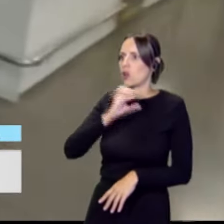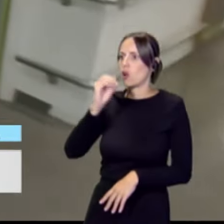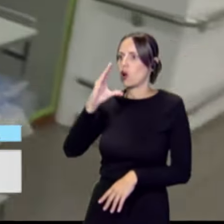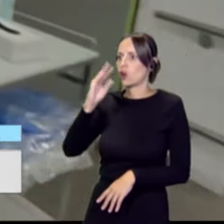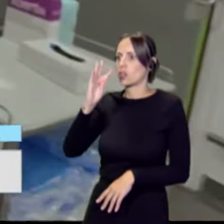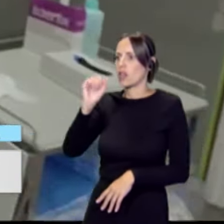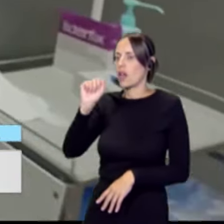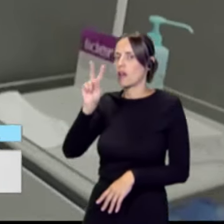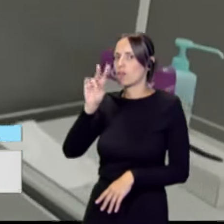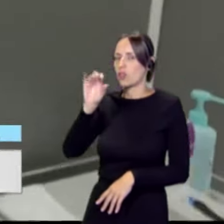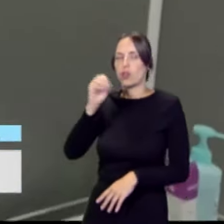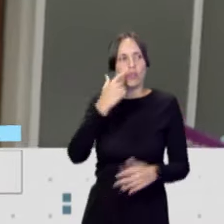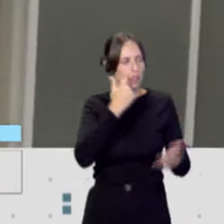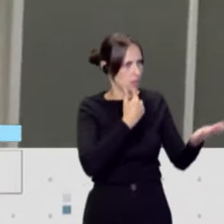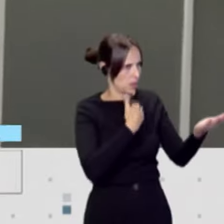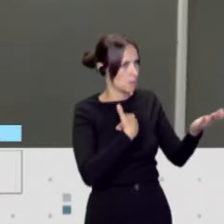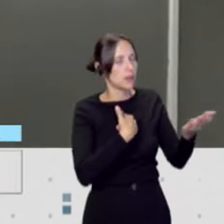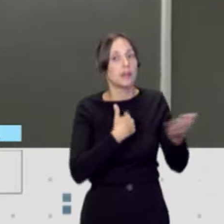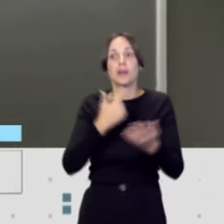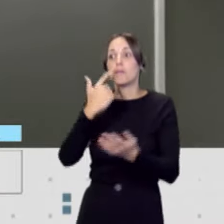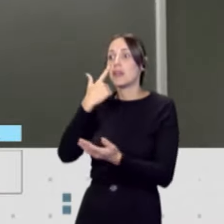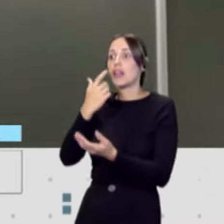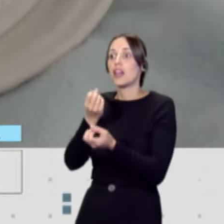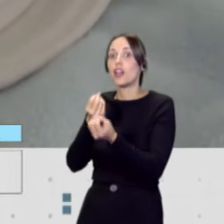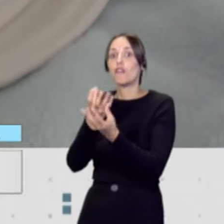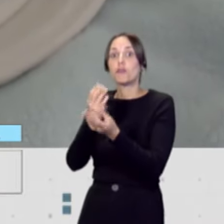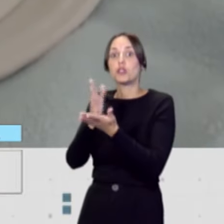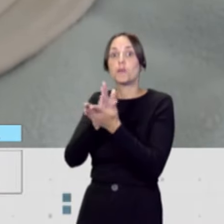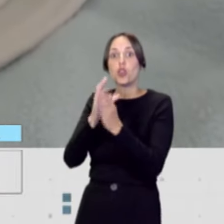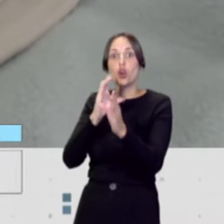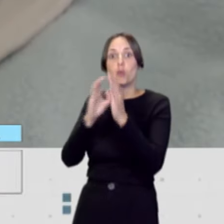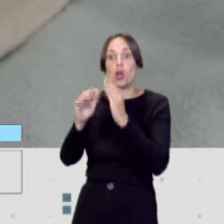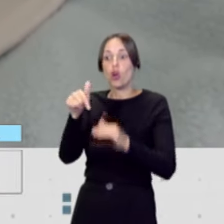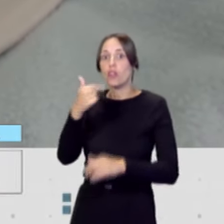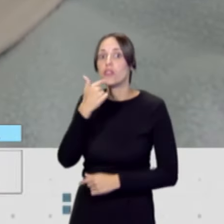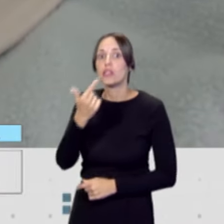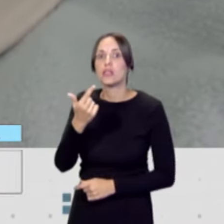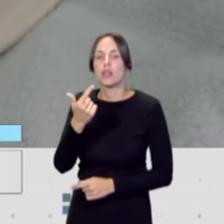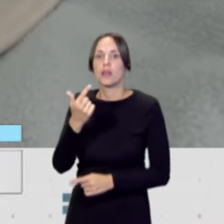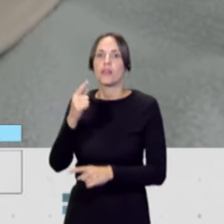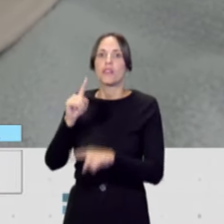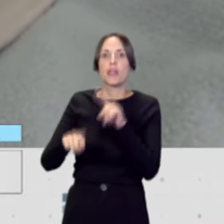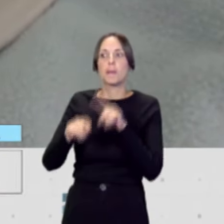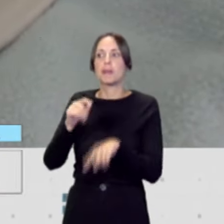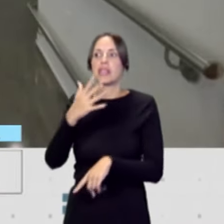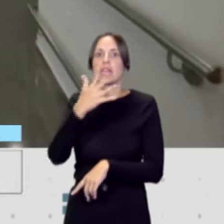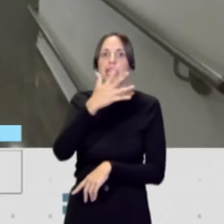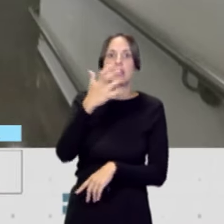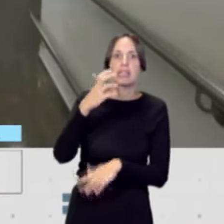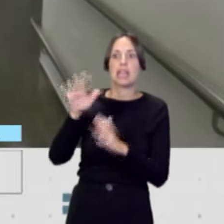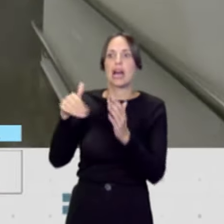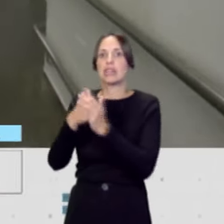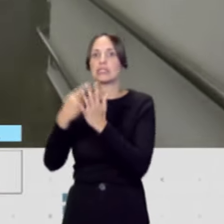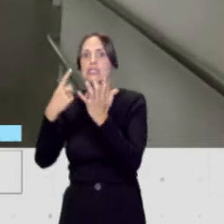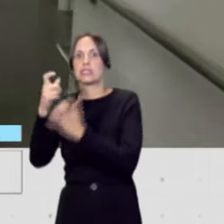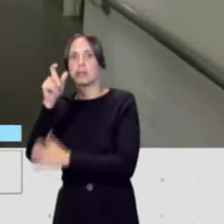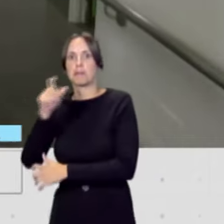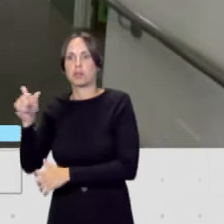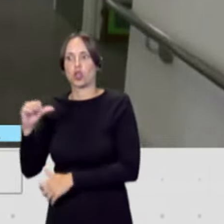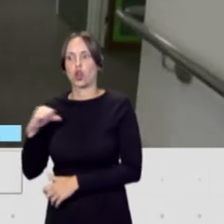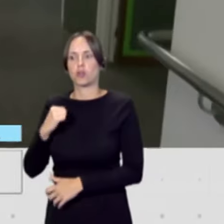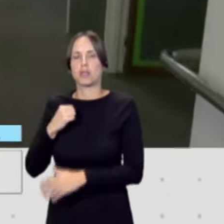Don Octavio, según la información que aparece hoy en los medios de comunicación, la cantidad está fluctuando entre 500 y 600 personas.